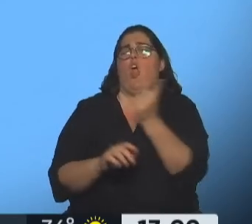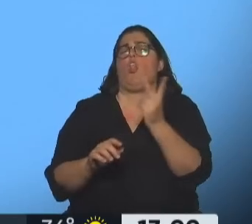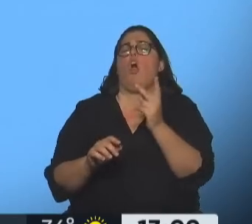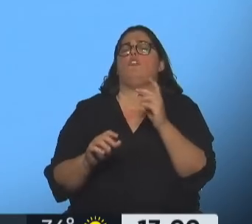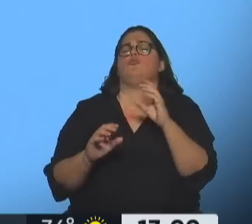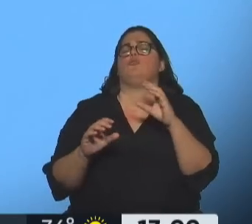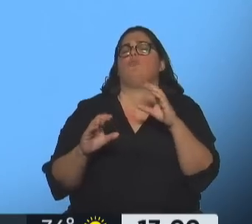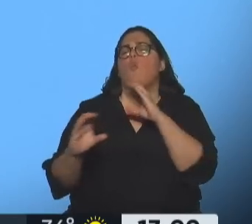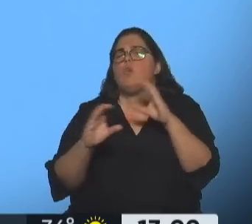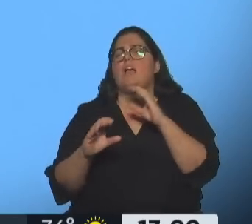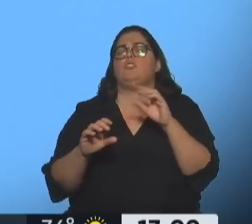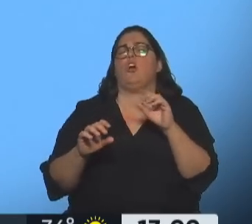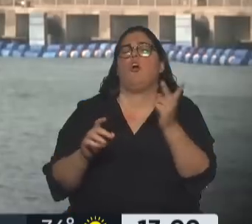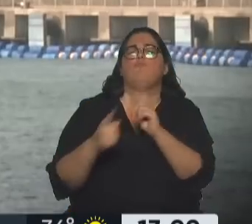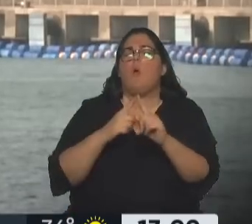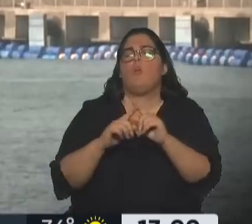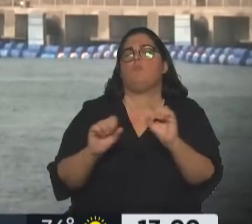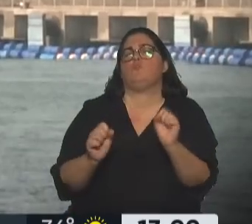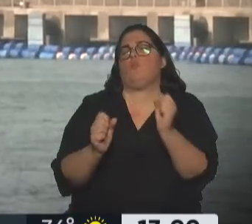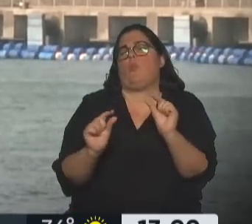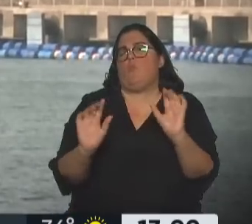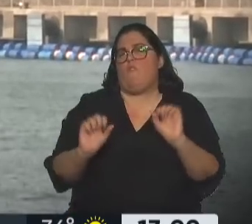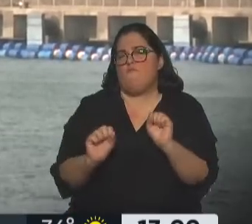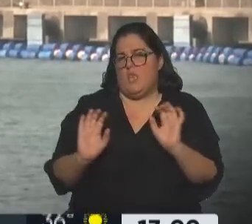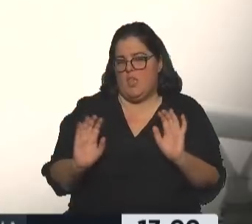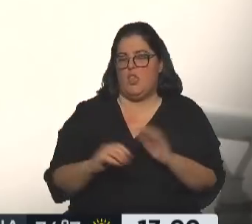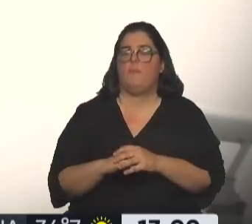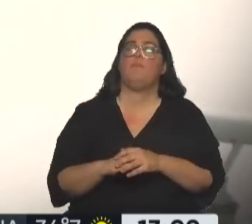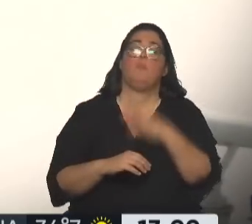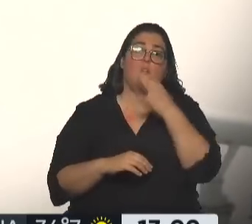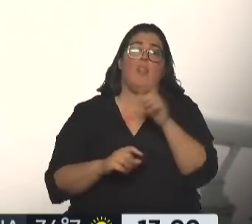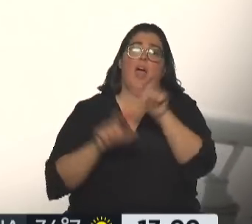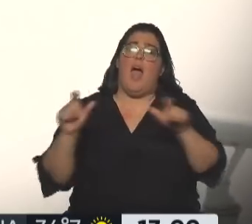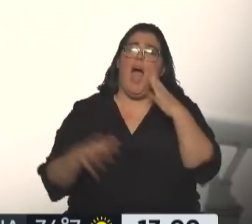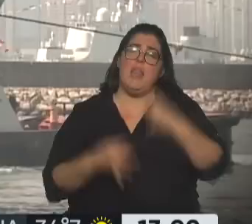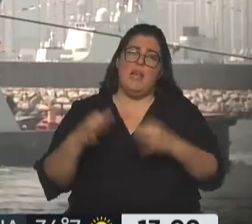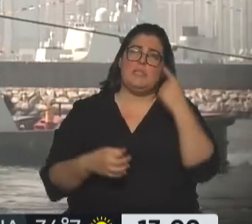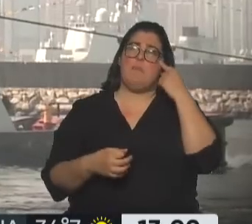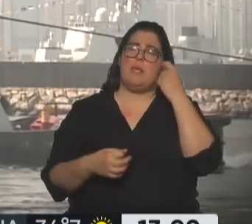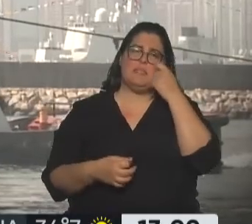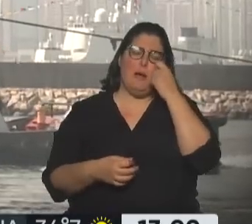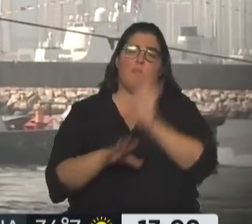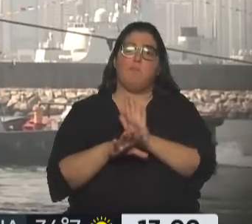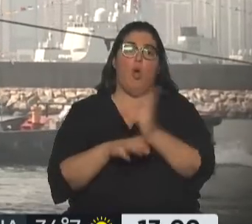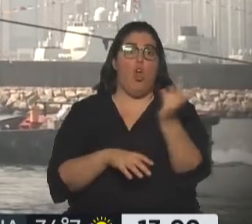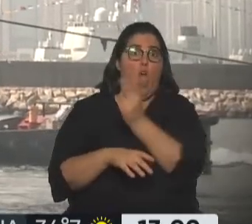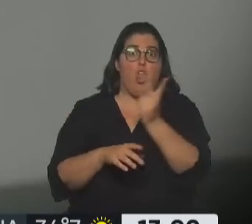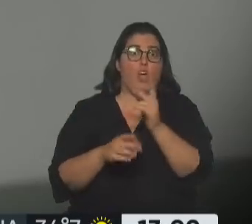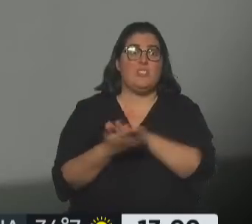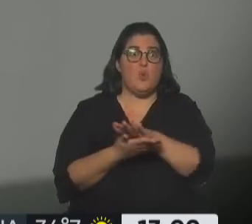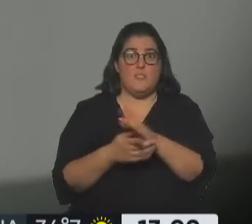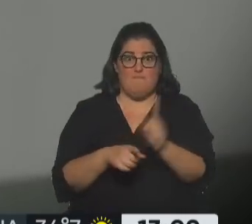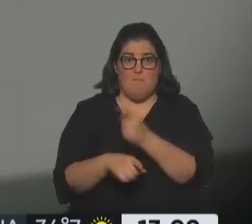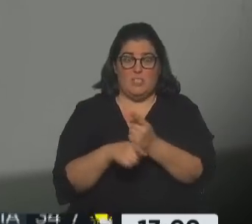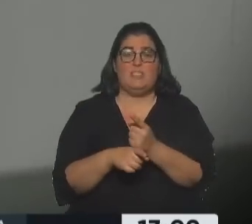durante algunos meses. Pero muchos analistas creen que si ambas potencias no lograron desactivar la crisis actual, un